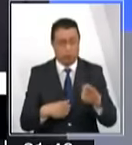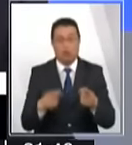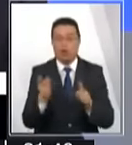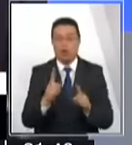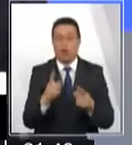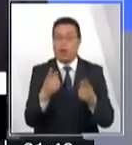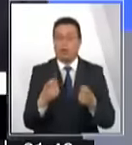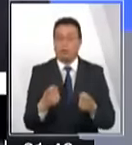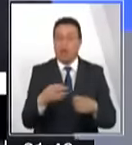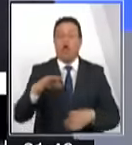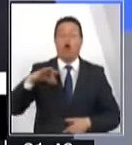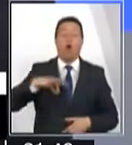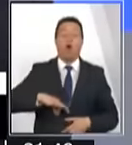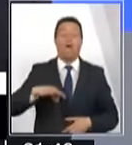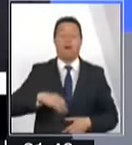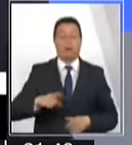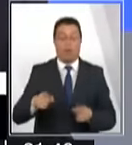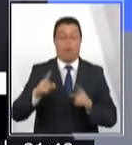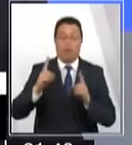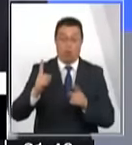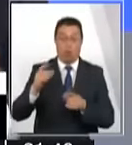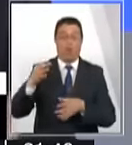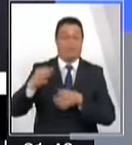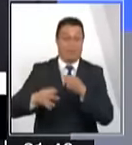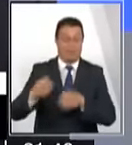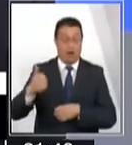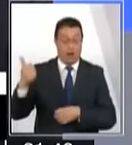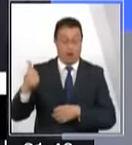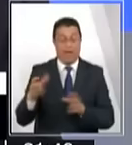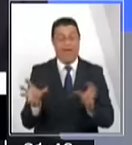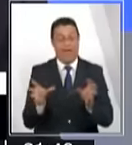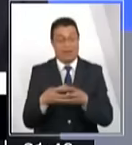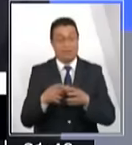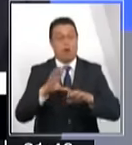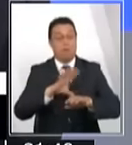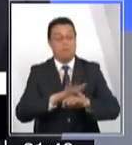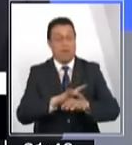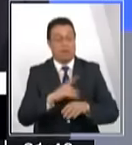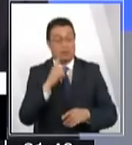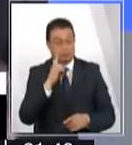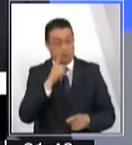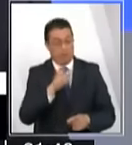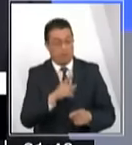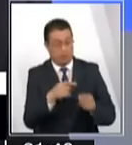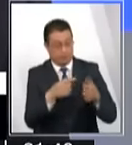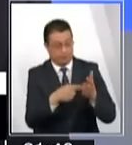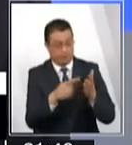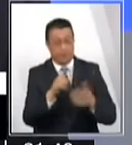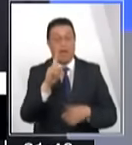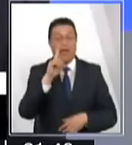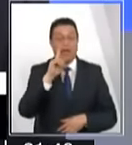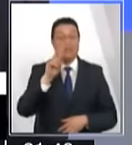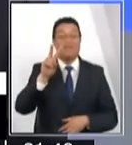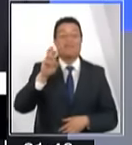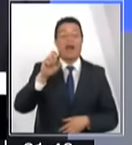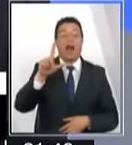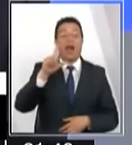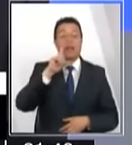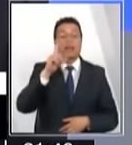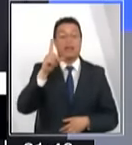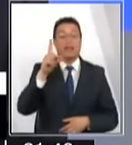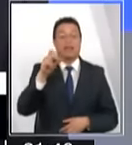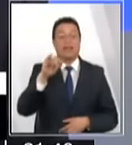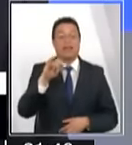jubile Para eso hay un tribunal hay un equipo médico que es el que califica la invalidez permanente de un